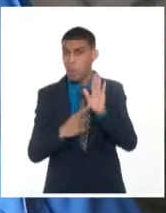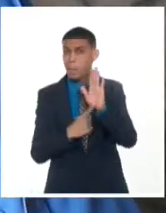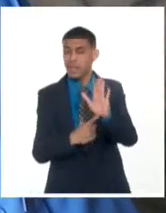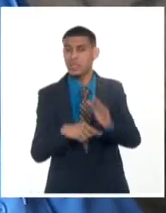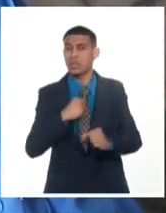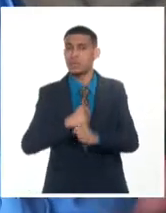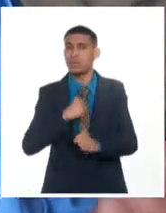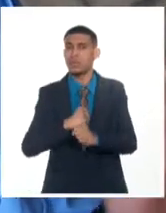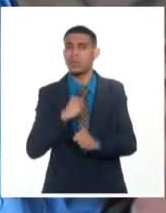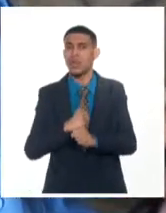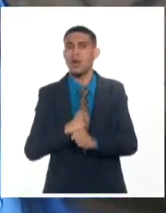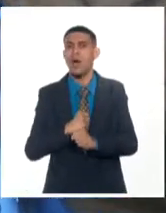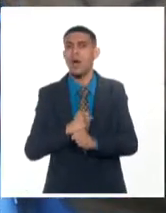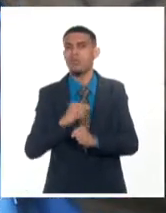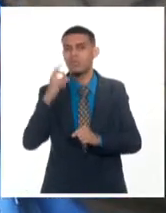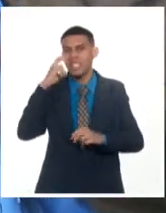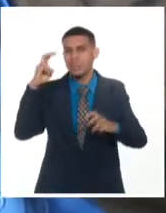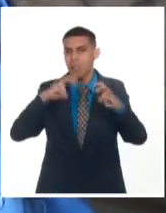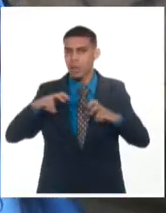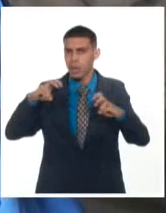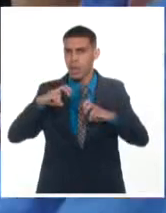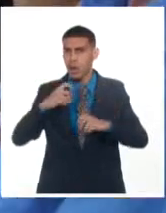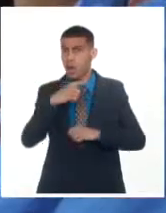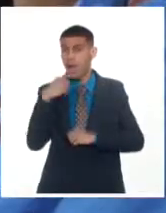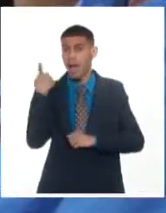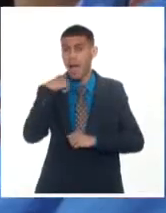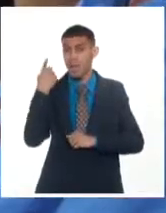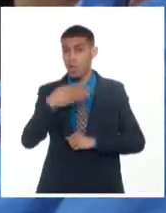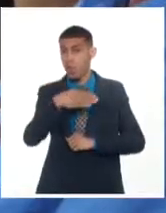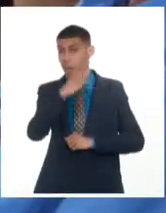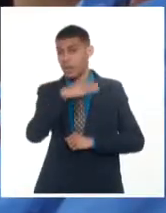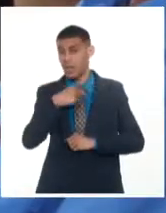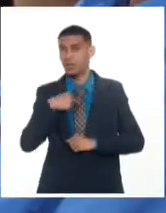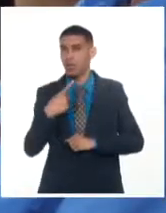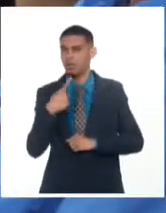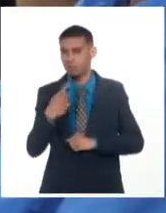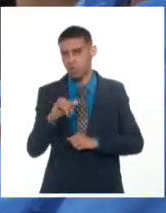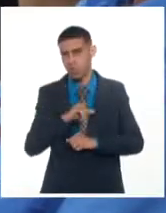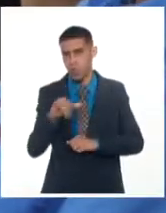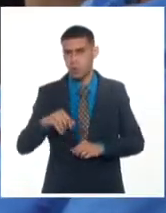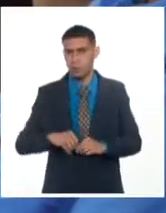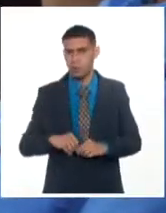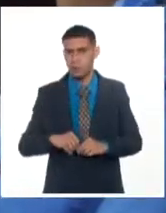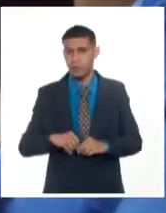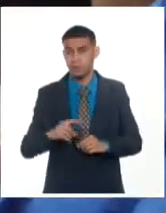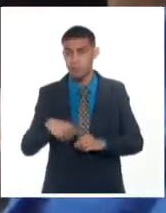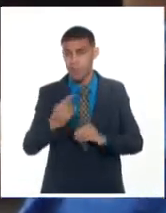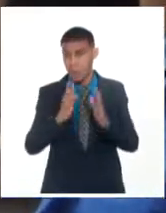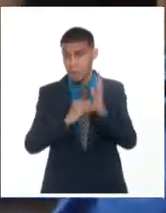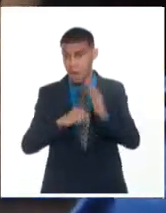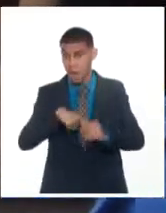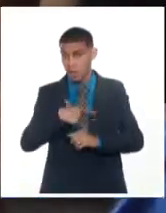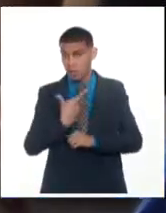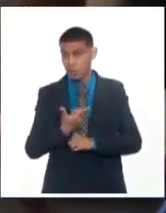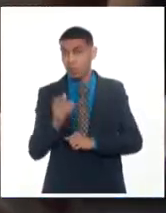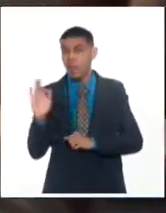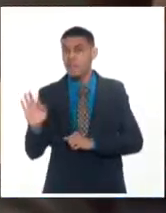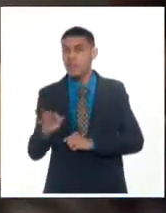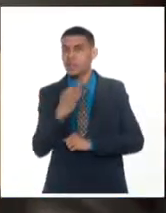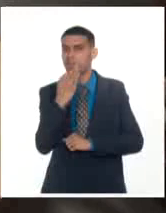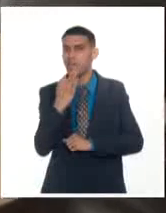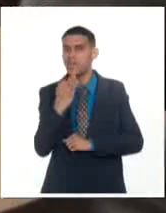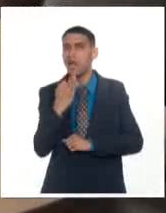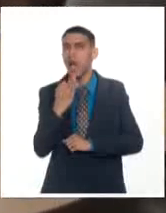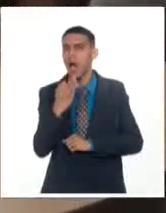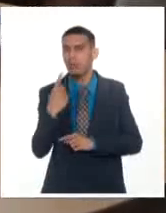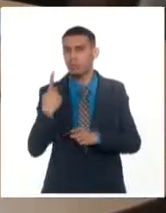trabajo que ha sido el año pasado en Regla. Las últimas jornadas del Mes de la Cultura Francesa reservan un espacio a la música